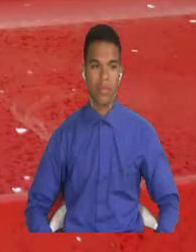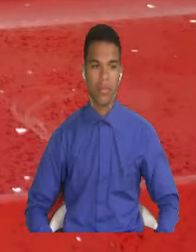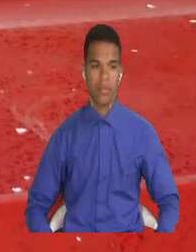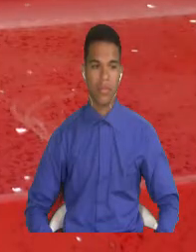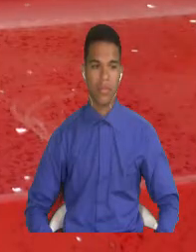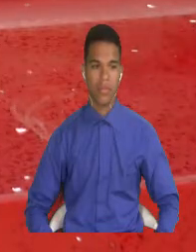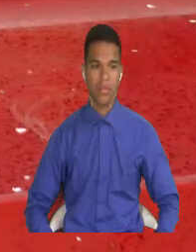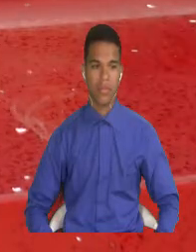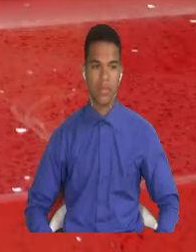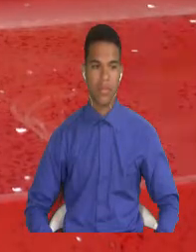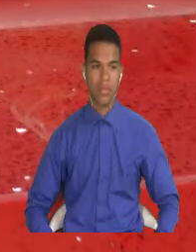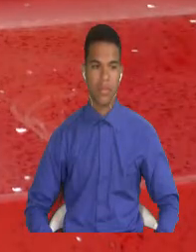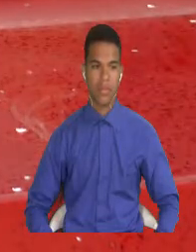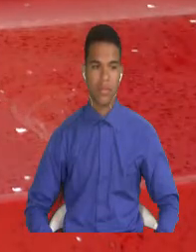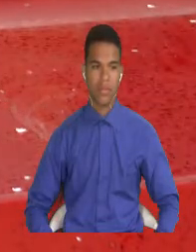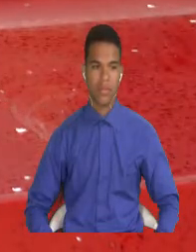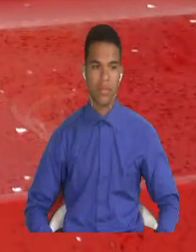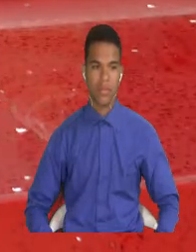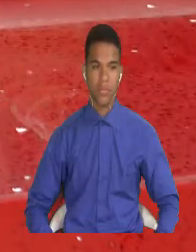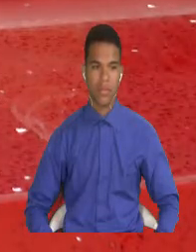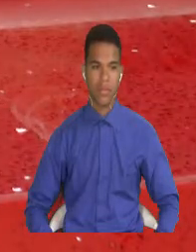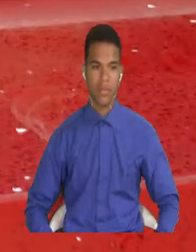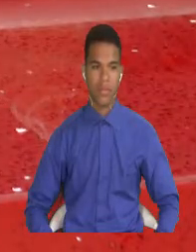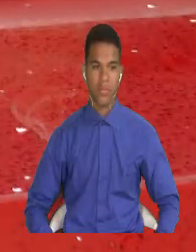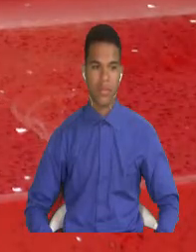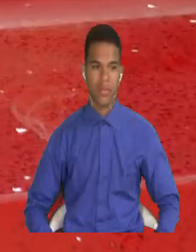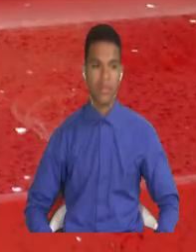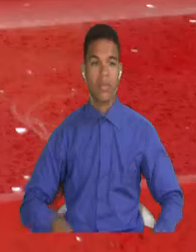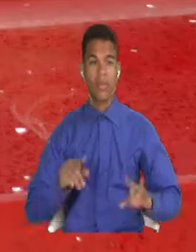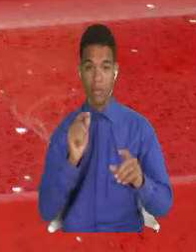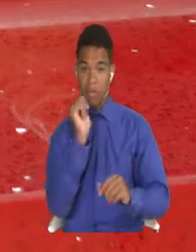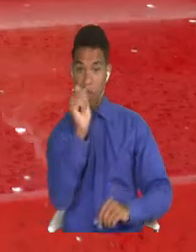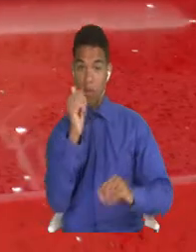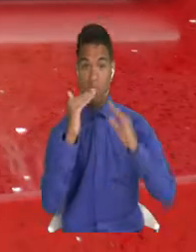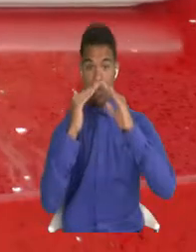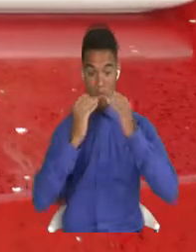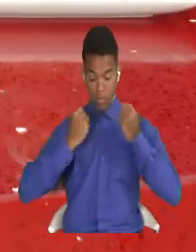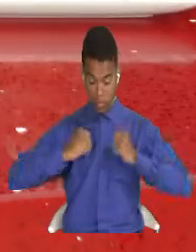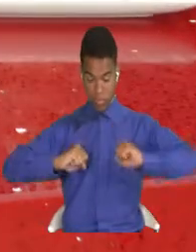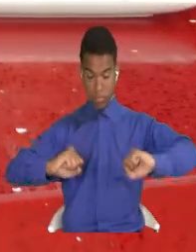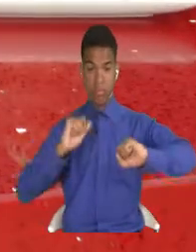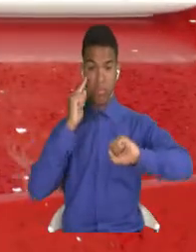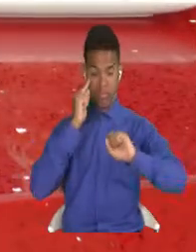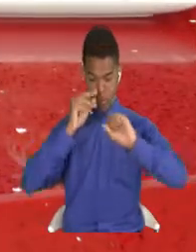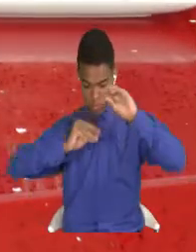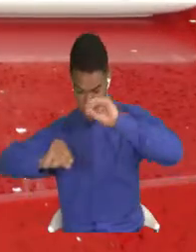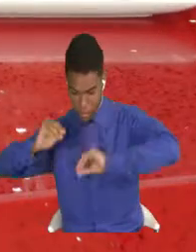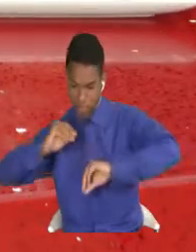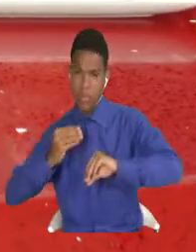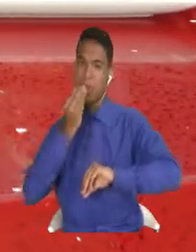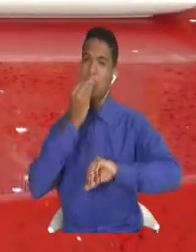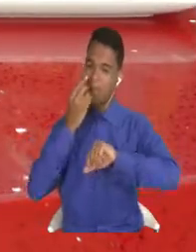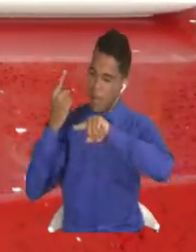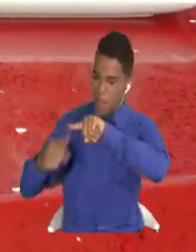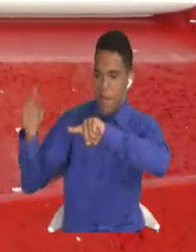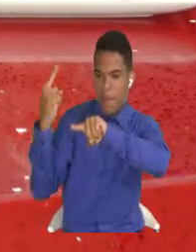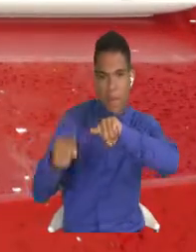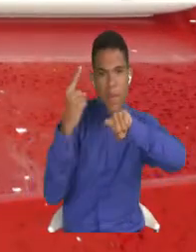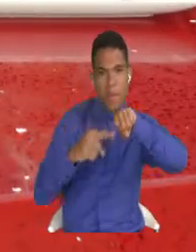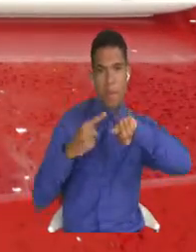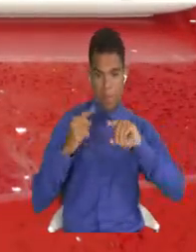espectacular. Y ya ustedes en casa pueden hacer, intentarlo, empezar a hacer cosas diferentes en casa. Y esa es la idea, que